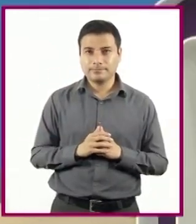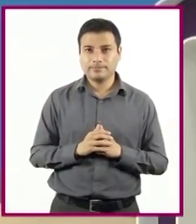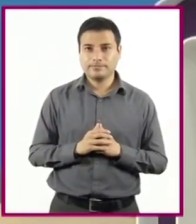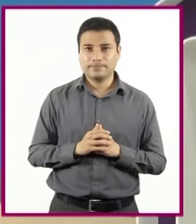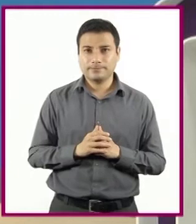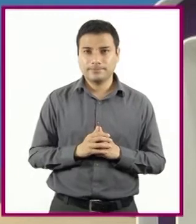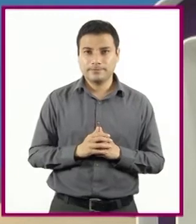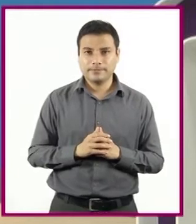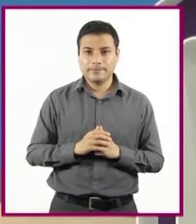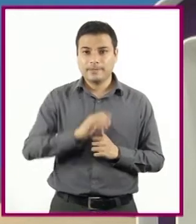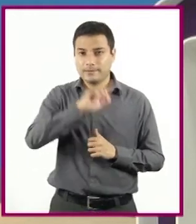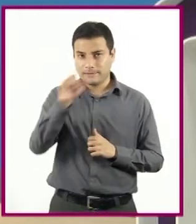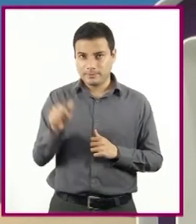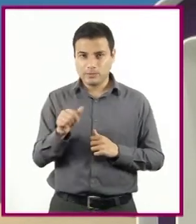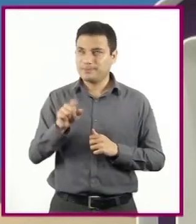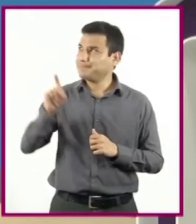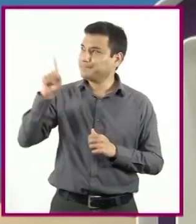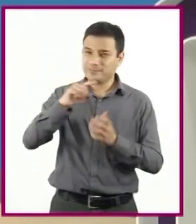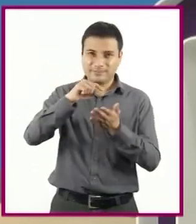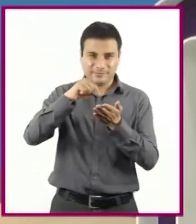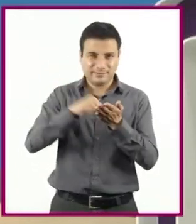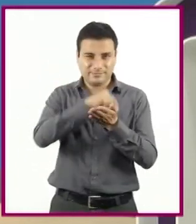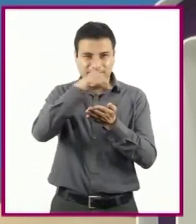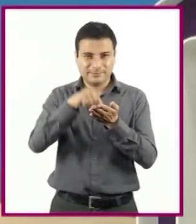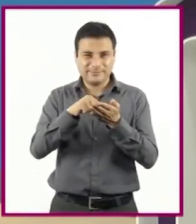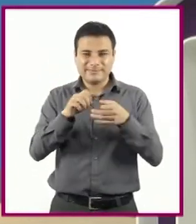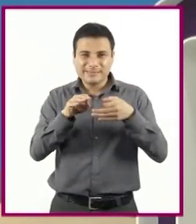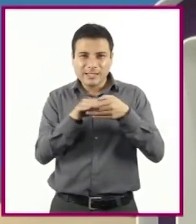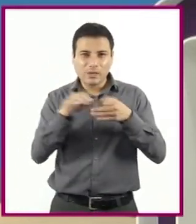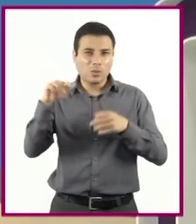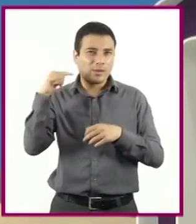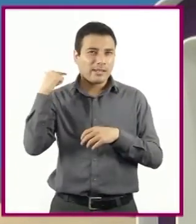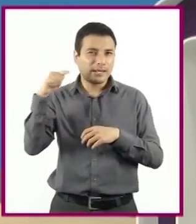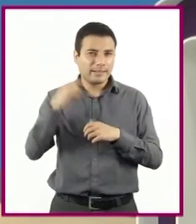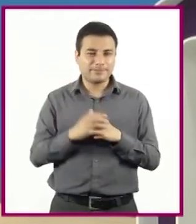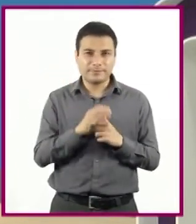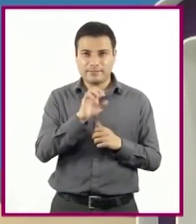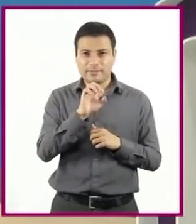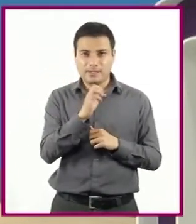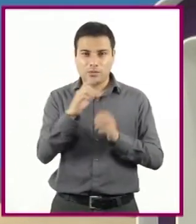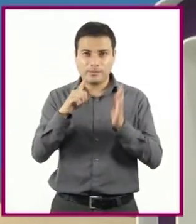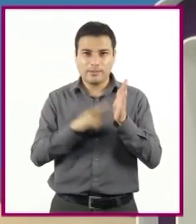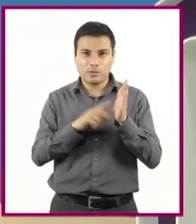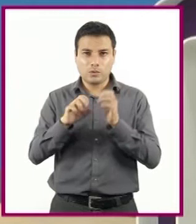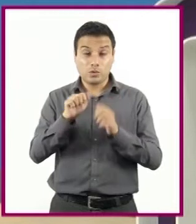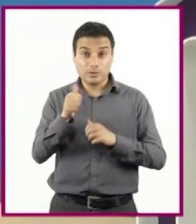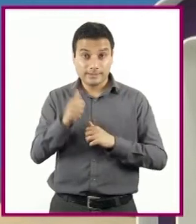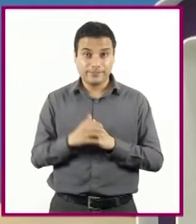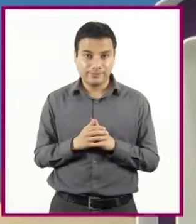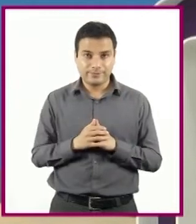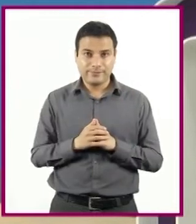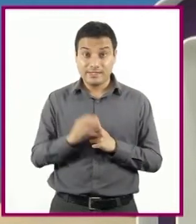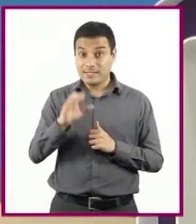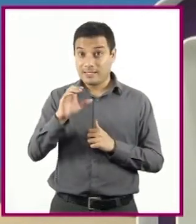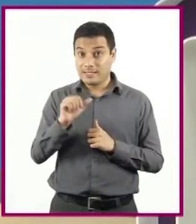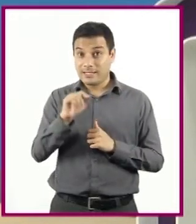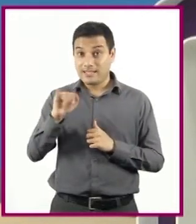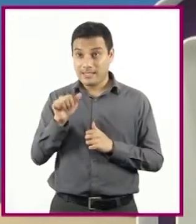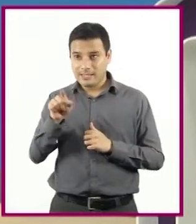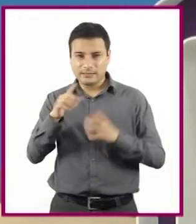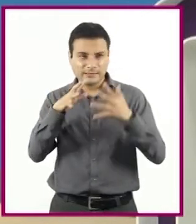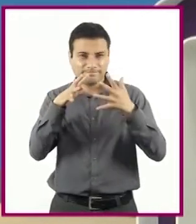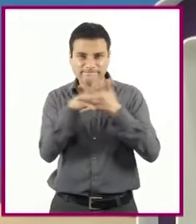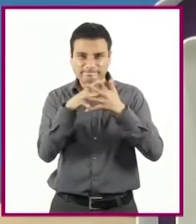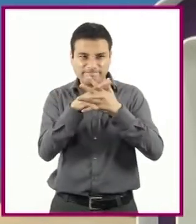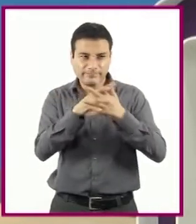nueva batalla en Puente de Calderón, en las cercanías de Guadalajara, en enero de 1811, Calleja derrotó a los insurgentes.